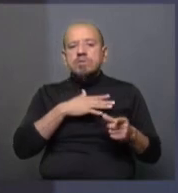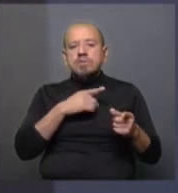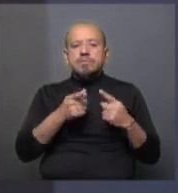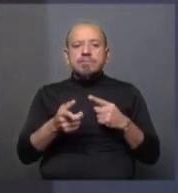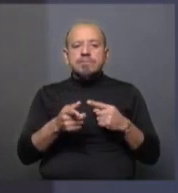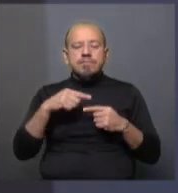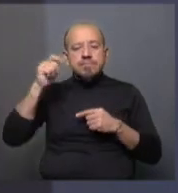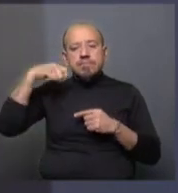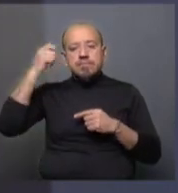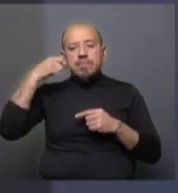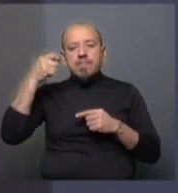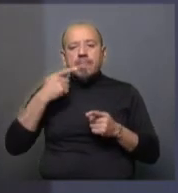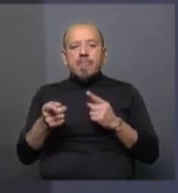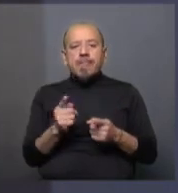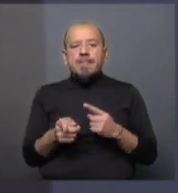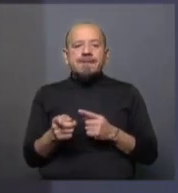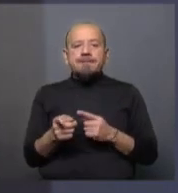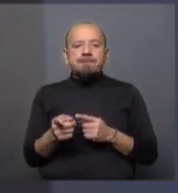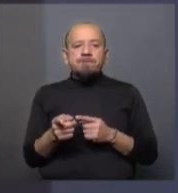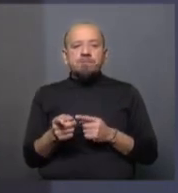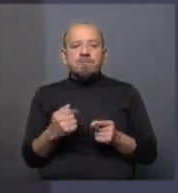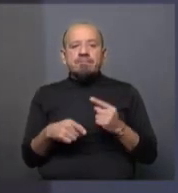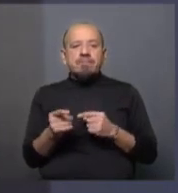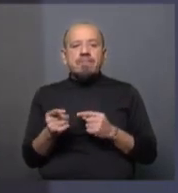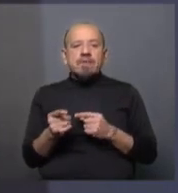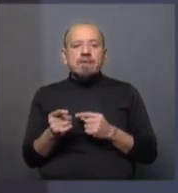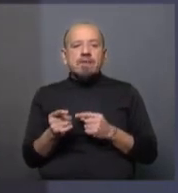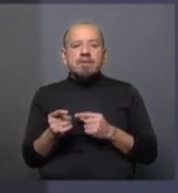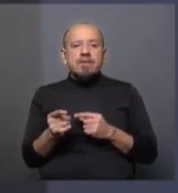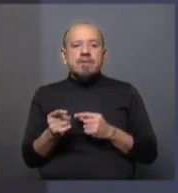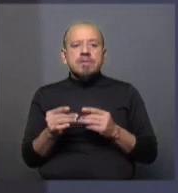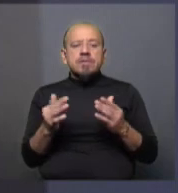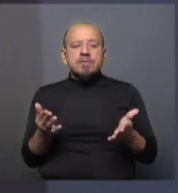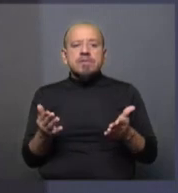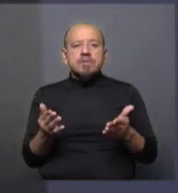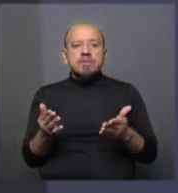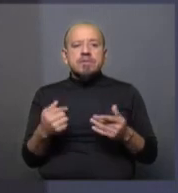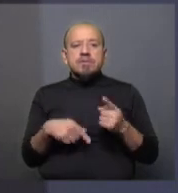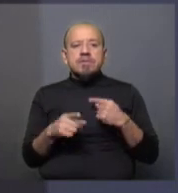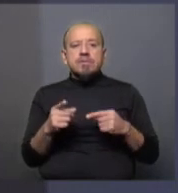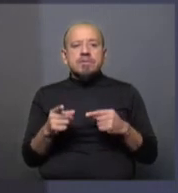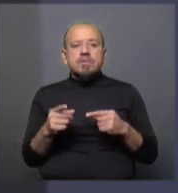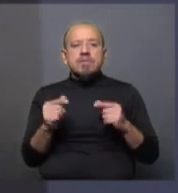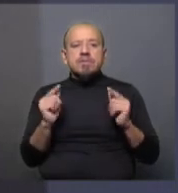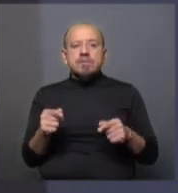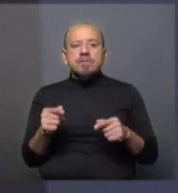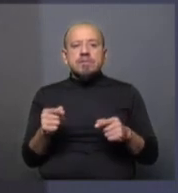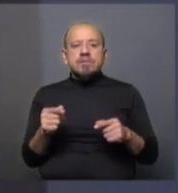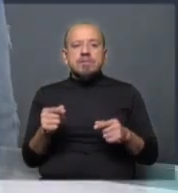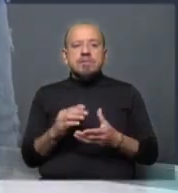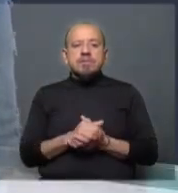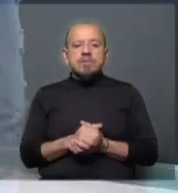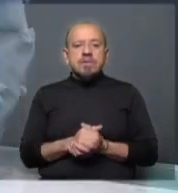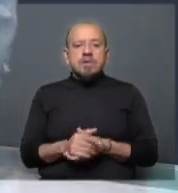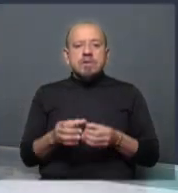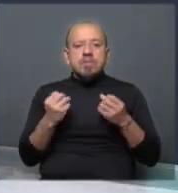formato de video vos estás detrás de una imagen y te perdiste pero acá estás concentrado y bueno vivilo donde quieras por eso la